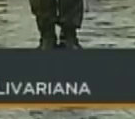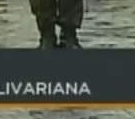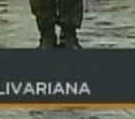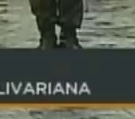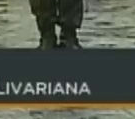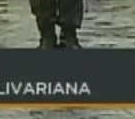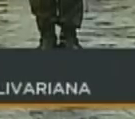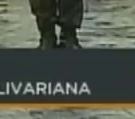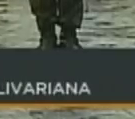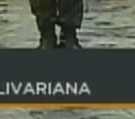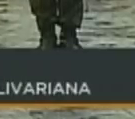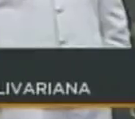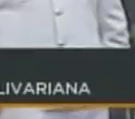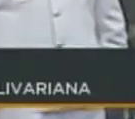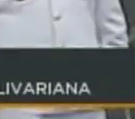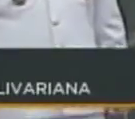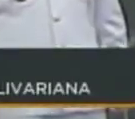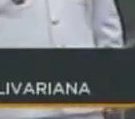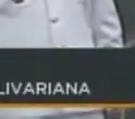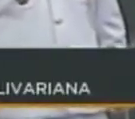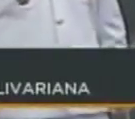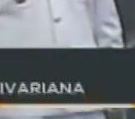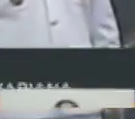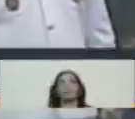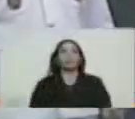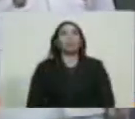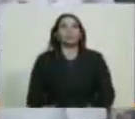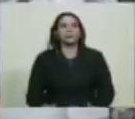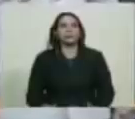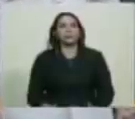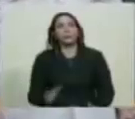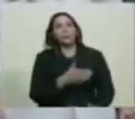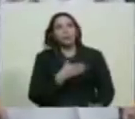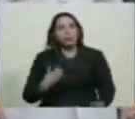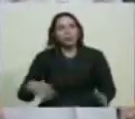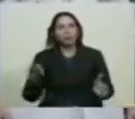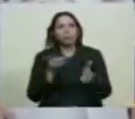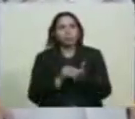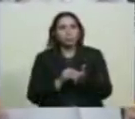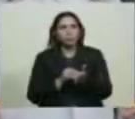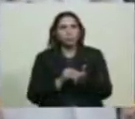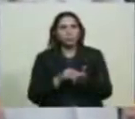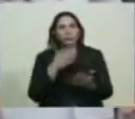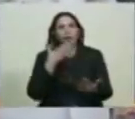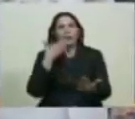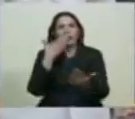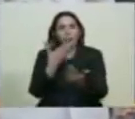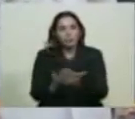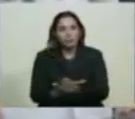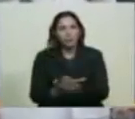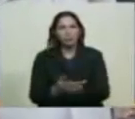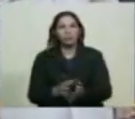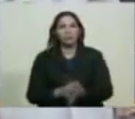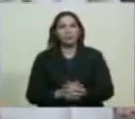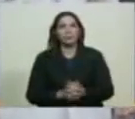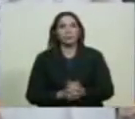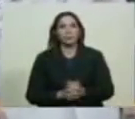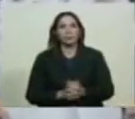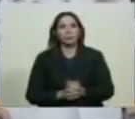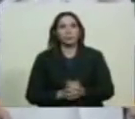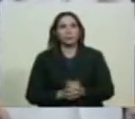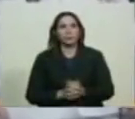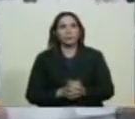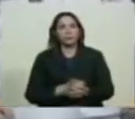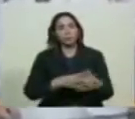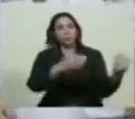bien. Quiero reiterar mi agradecimiento al almirante